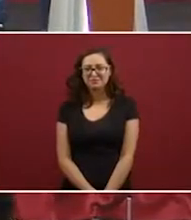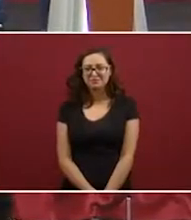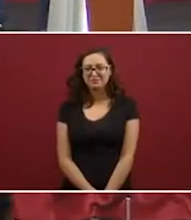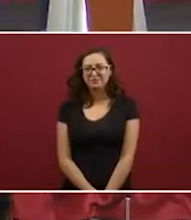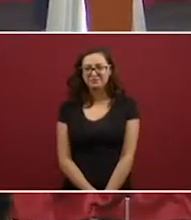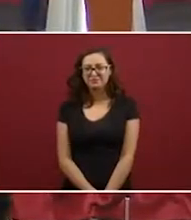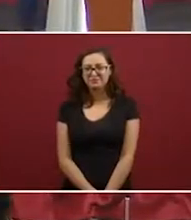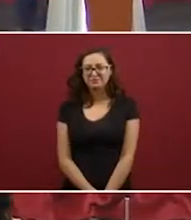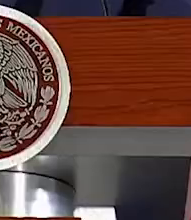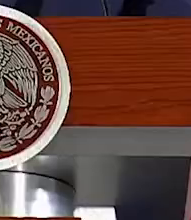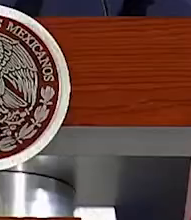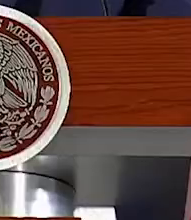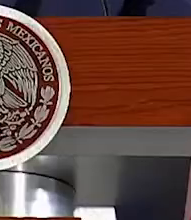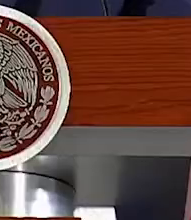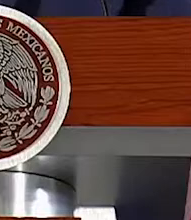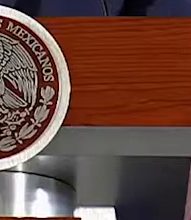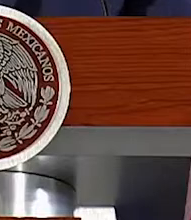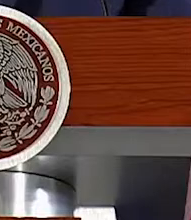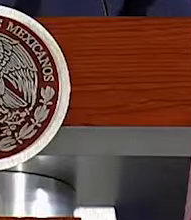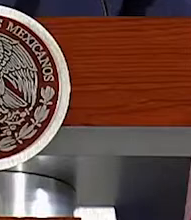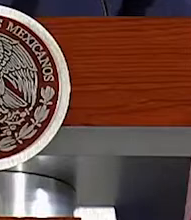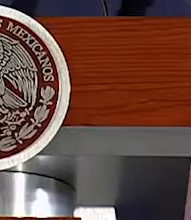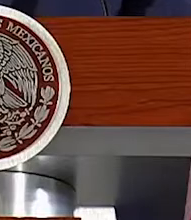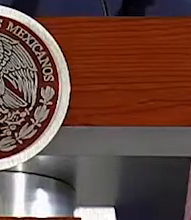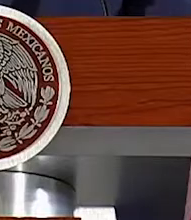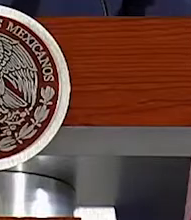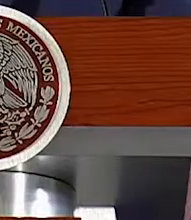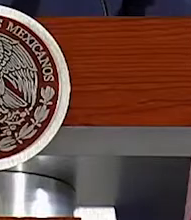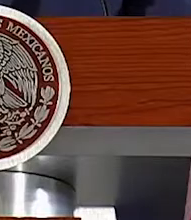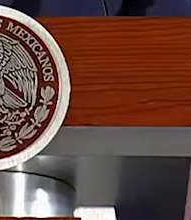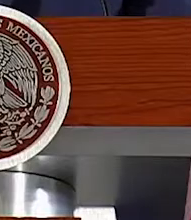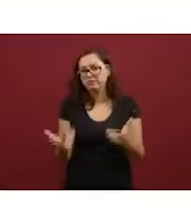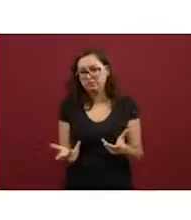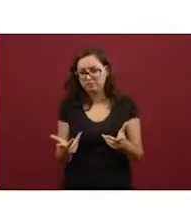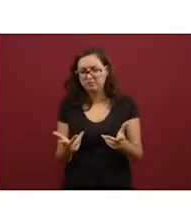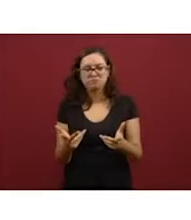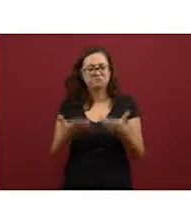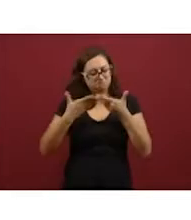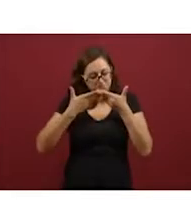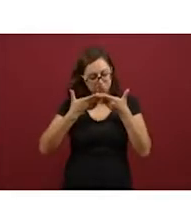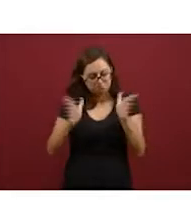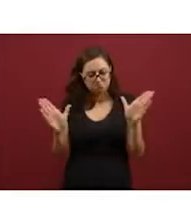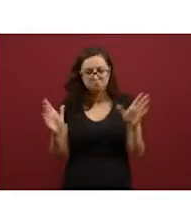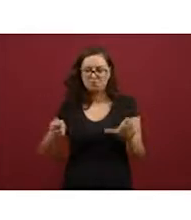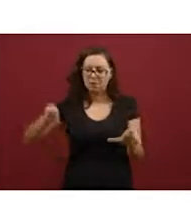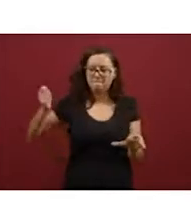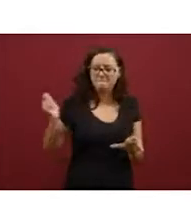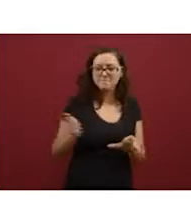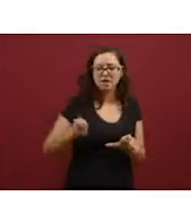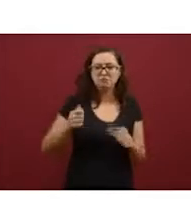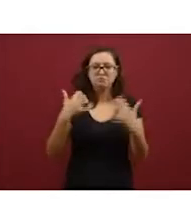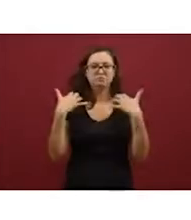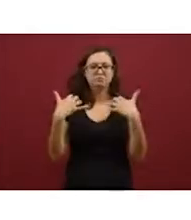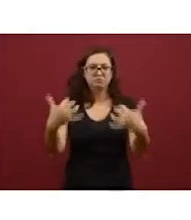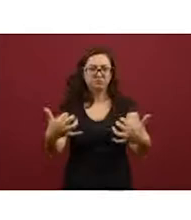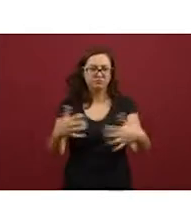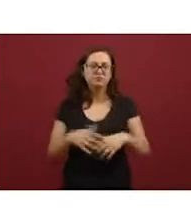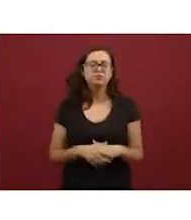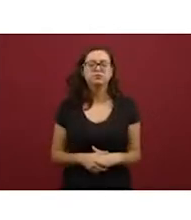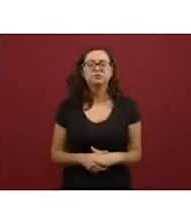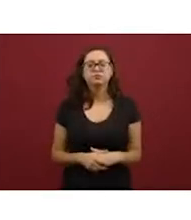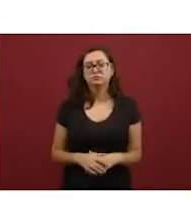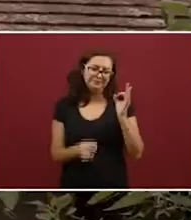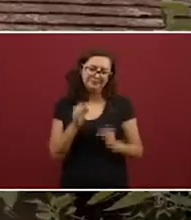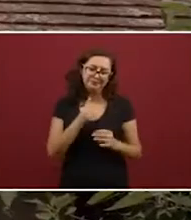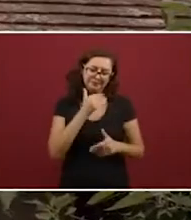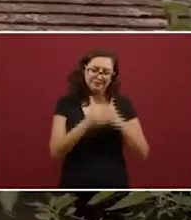de gobiernos anteriores. Por cierto, el próximo domingo habrá una nueva subasta en Los Pinos, ahora de inmuebles, y lo que se obtenga se va a municipios pobres de la montaña de